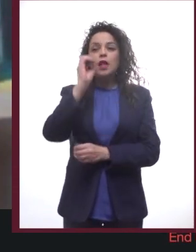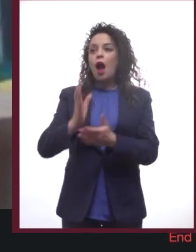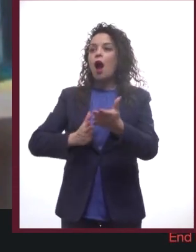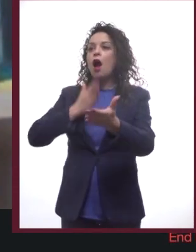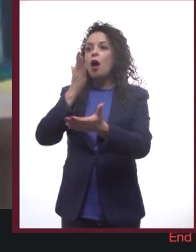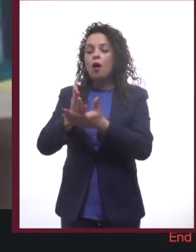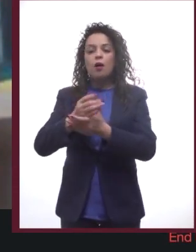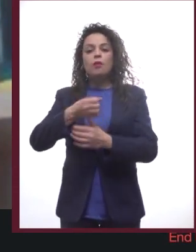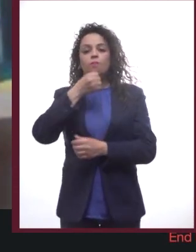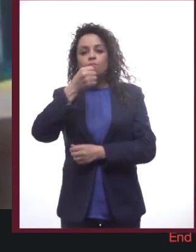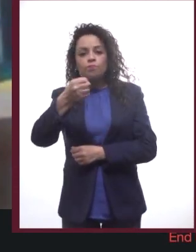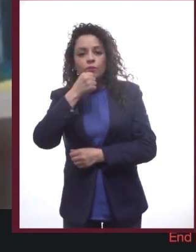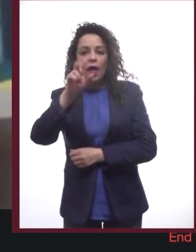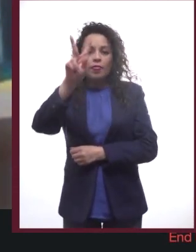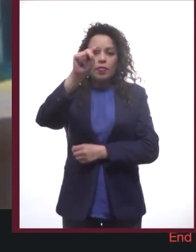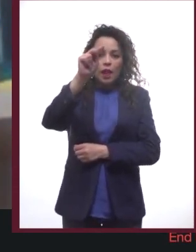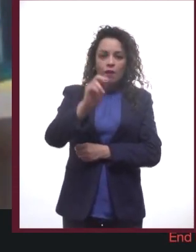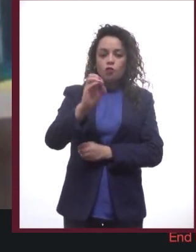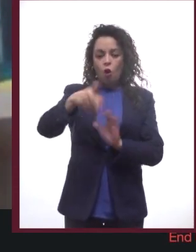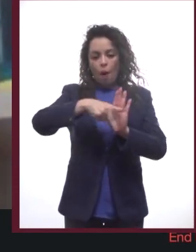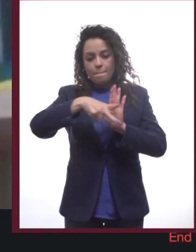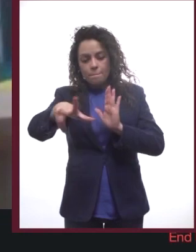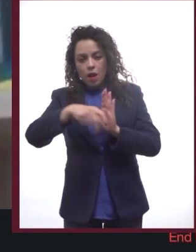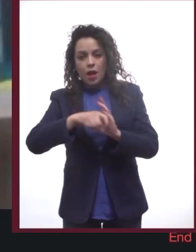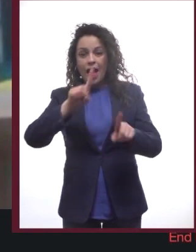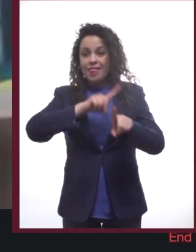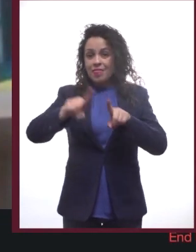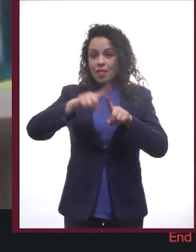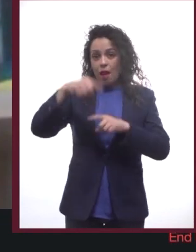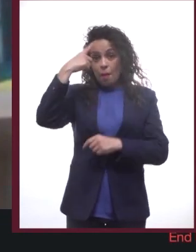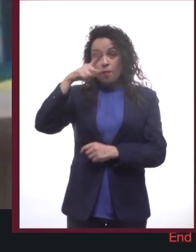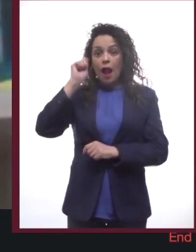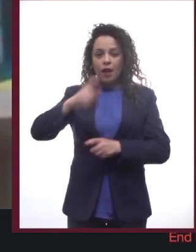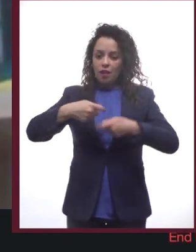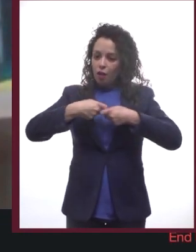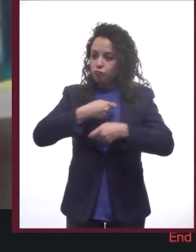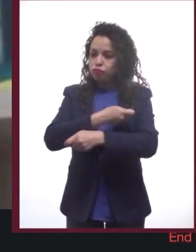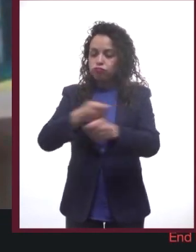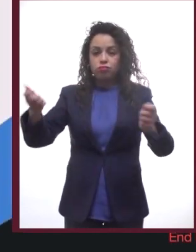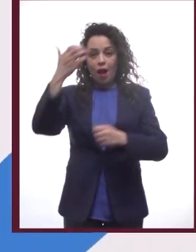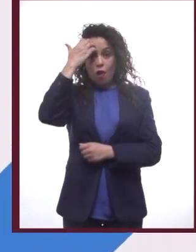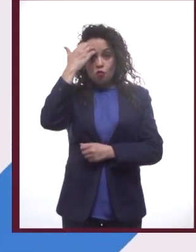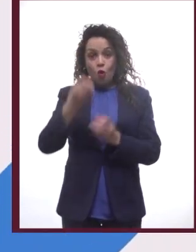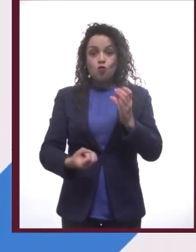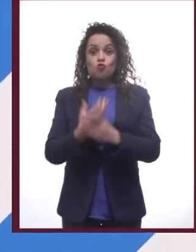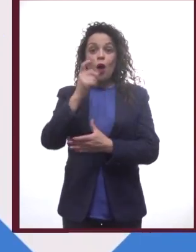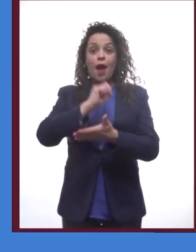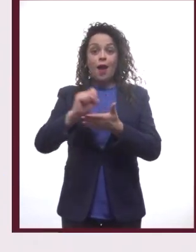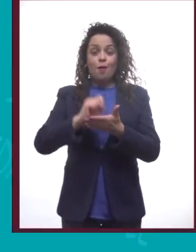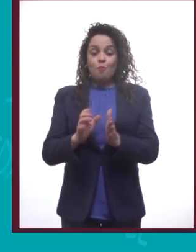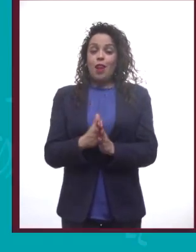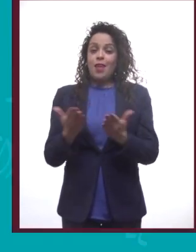con televisión, con la prensa, todos los medios que nos puedan servir para comunicar la nueva obra.